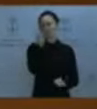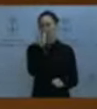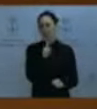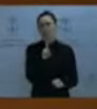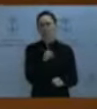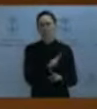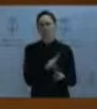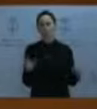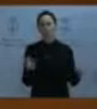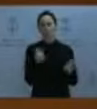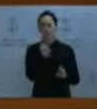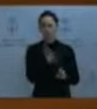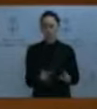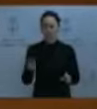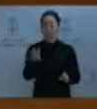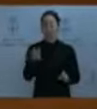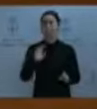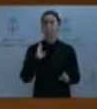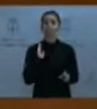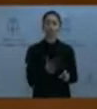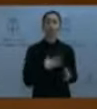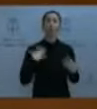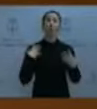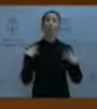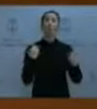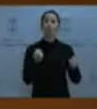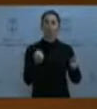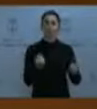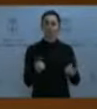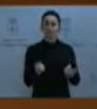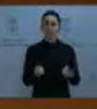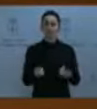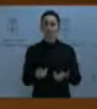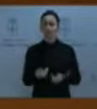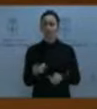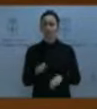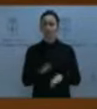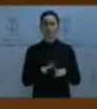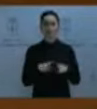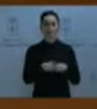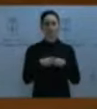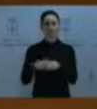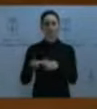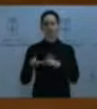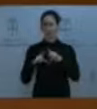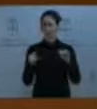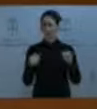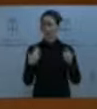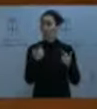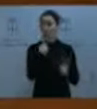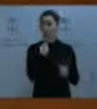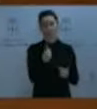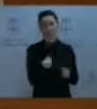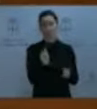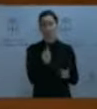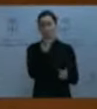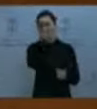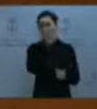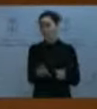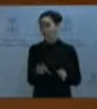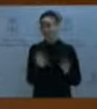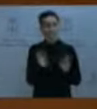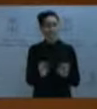repercusión en la flota asturiana, sin ningún tipo de tapujos y con absoluta claridad.